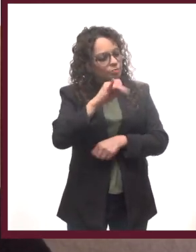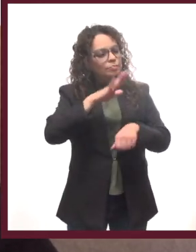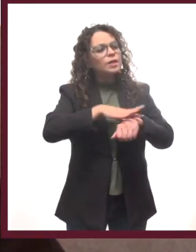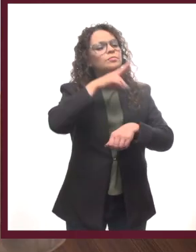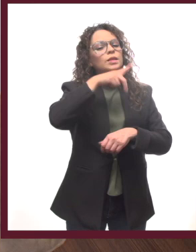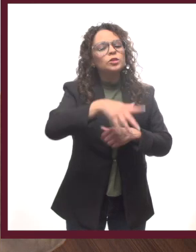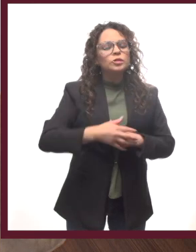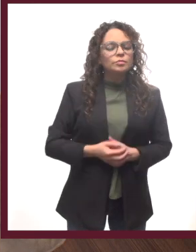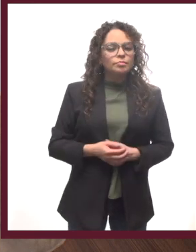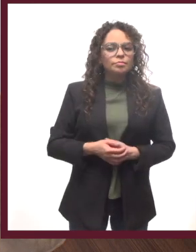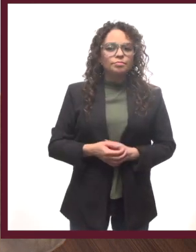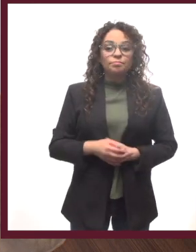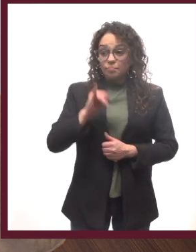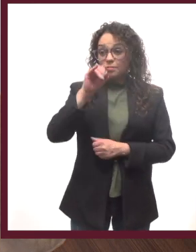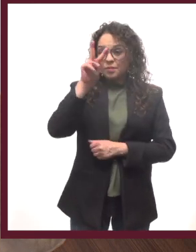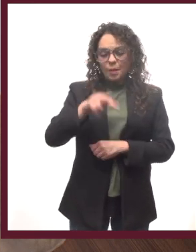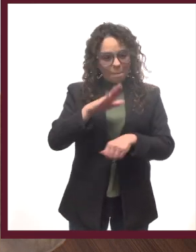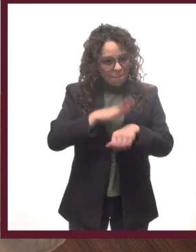mejor.